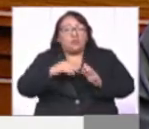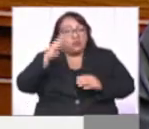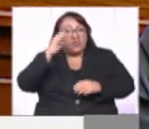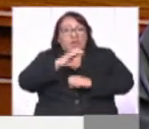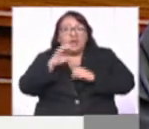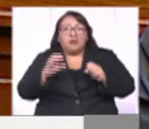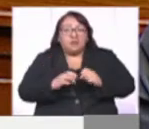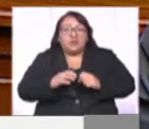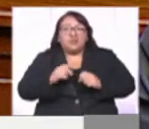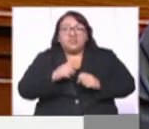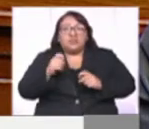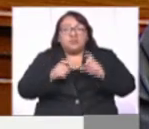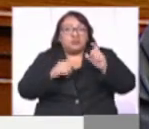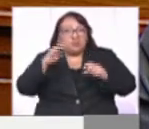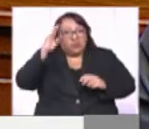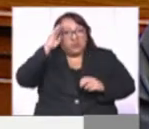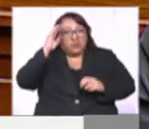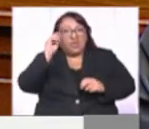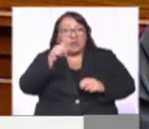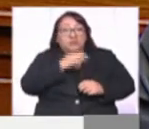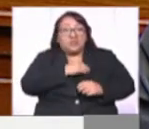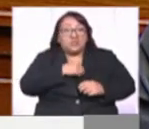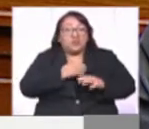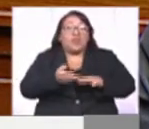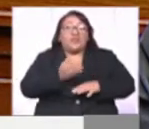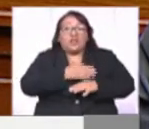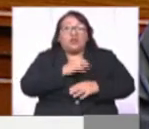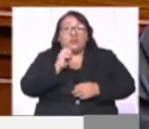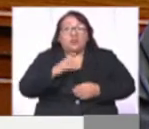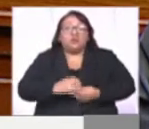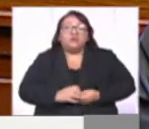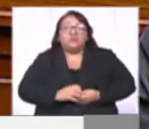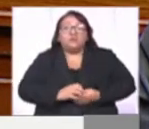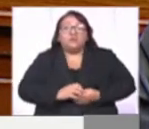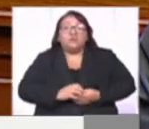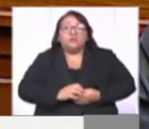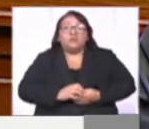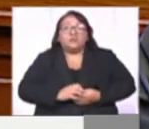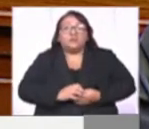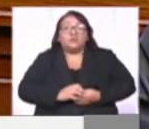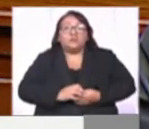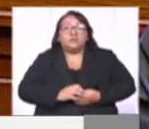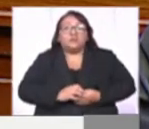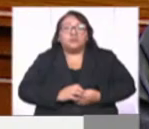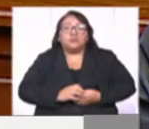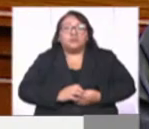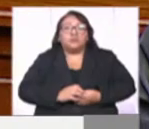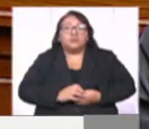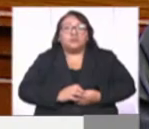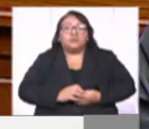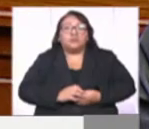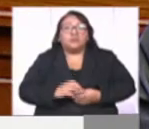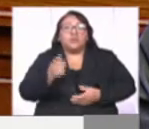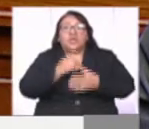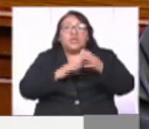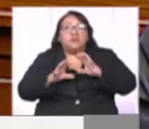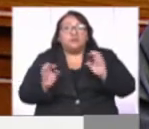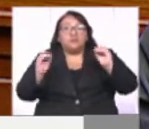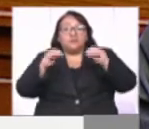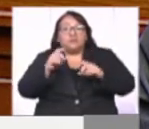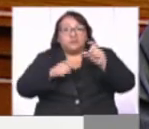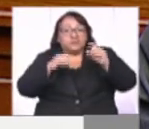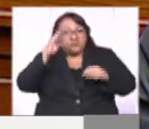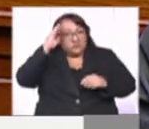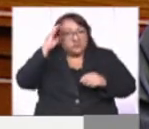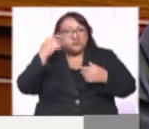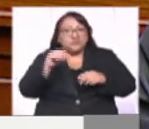Cajamarca 100 efectivos. El ministro anterior señaló que era por un tema de que iban a ser repuestos estos efectivos